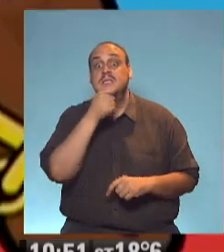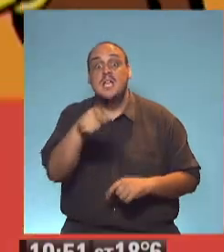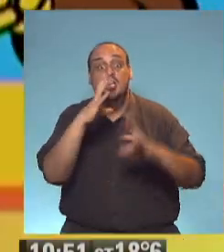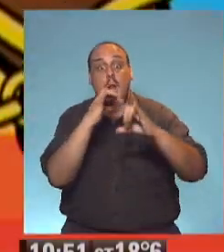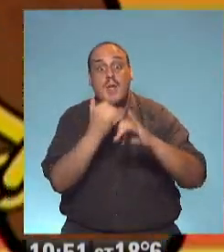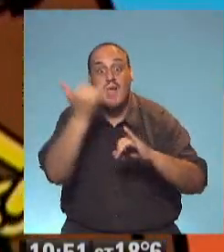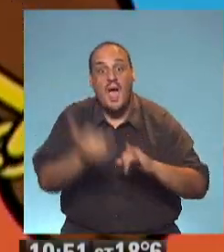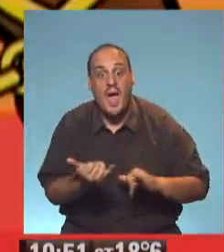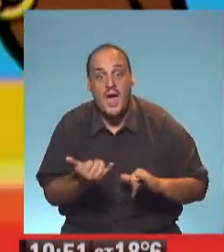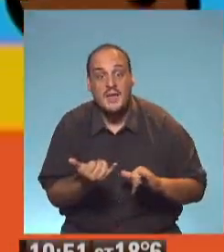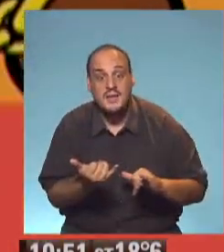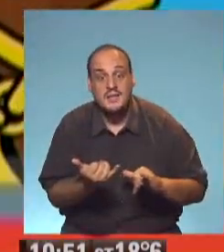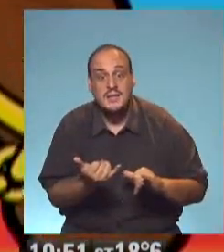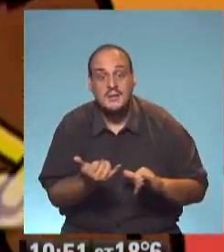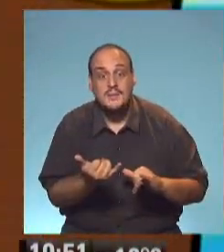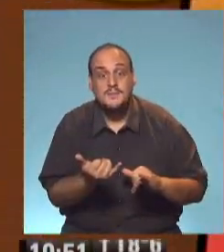una trompeta,